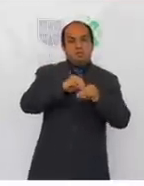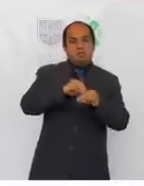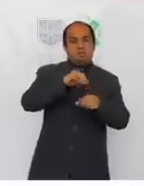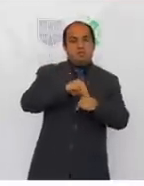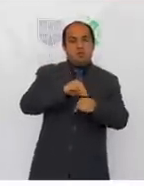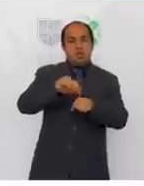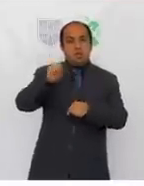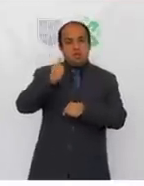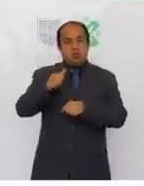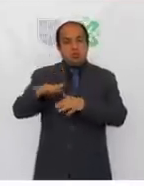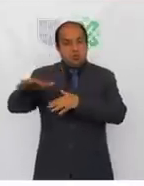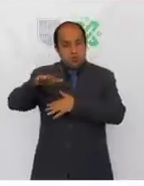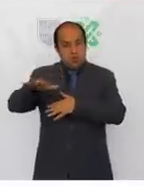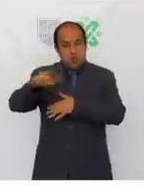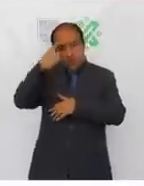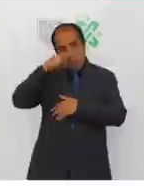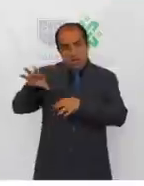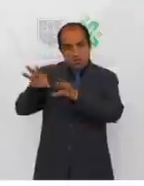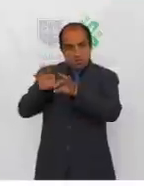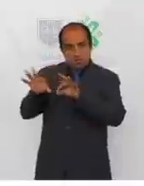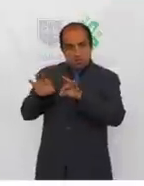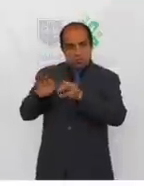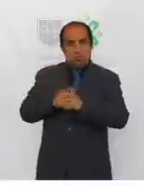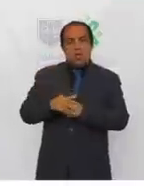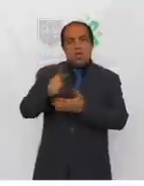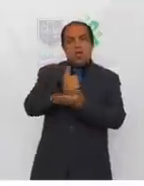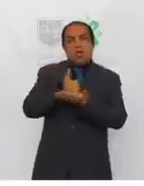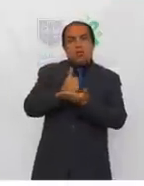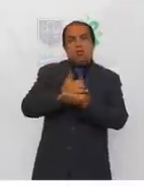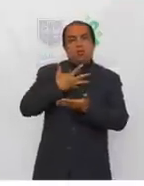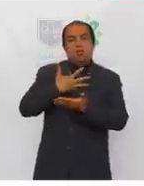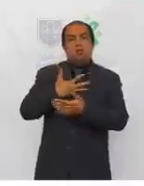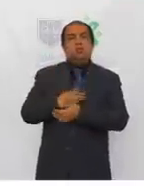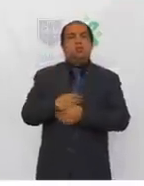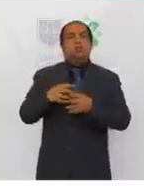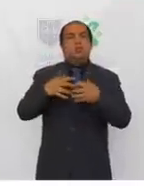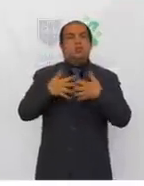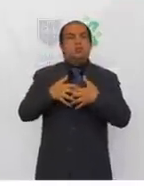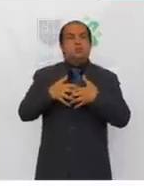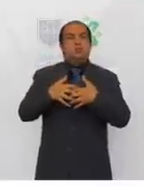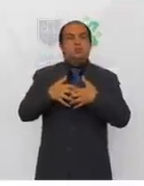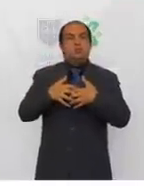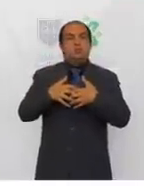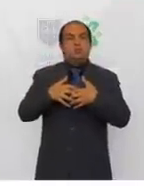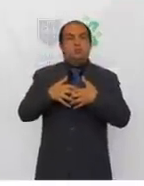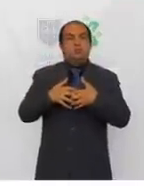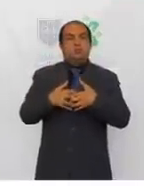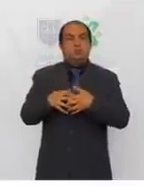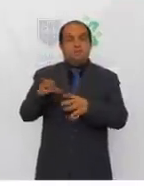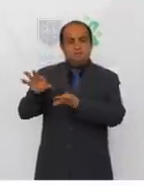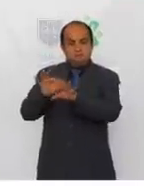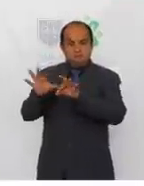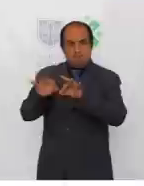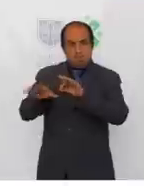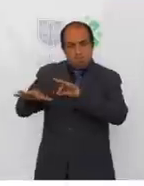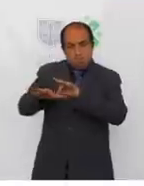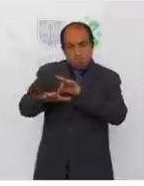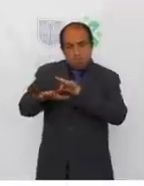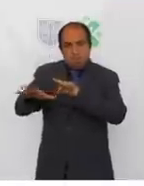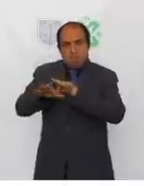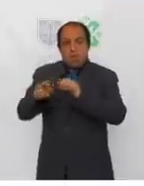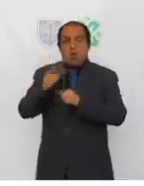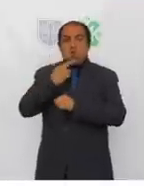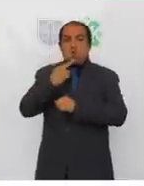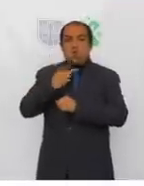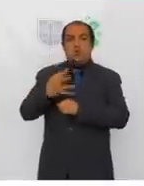de la selección. En azul está la planta de selección, toda la superficie de la planta de selección. En